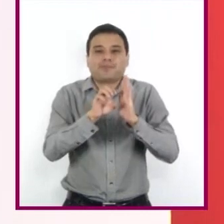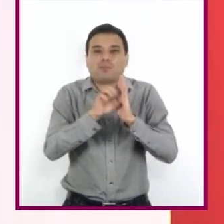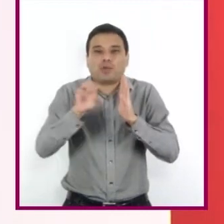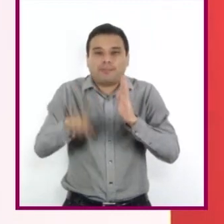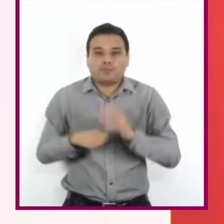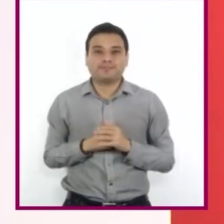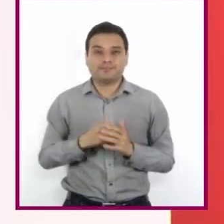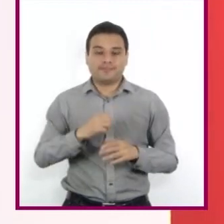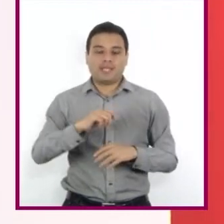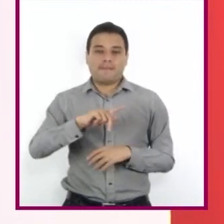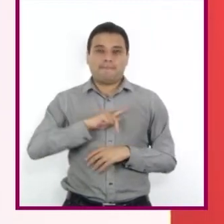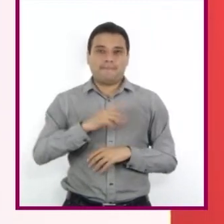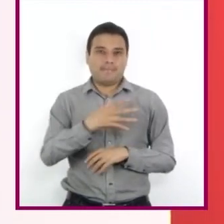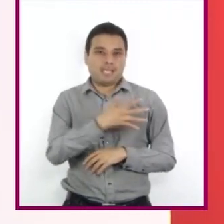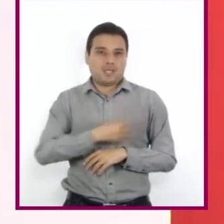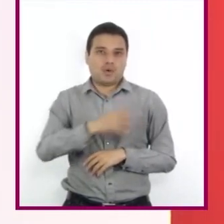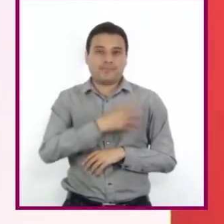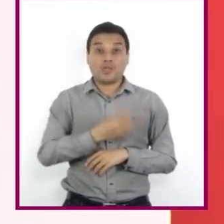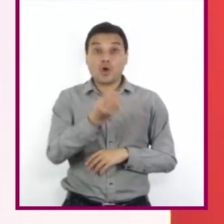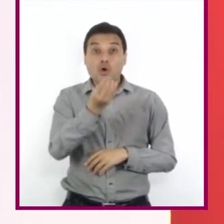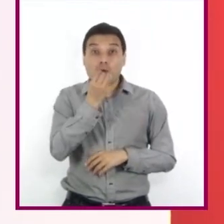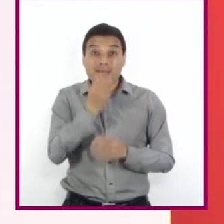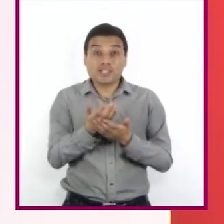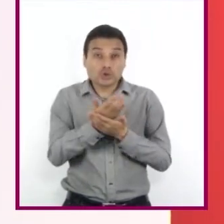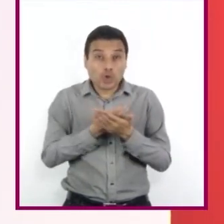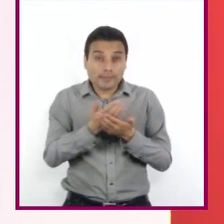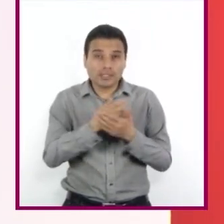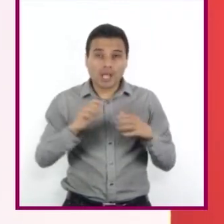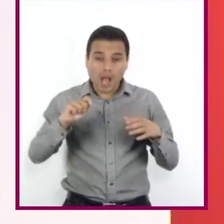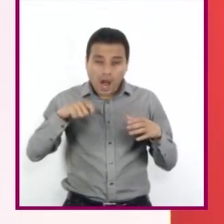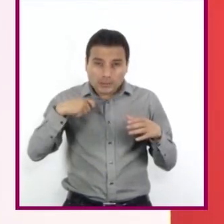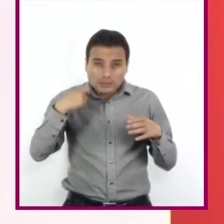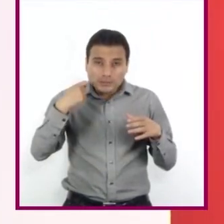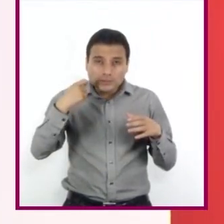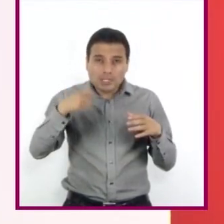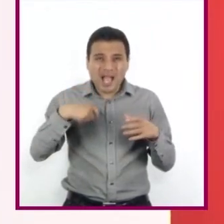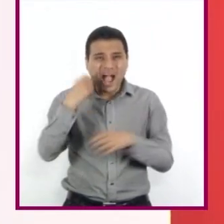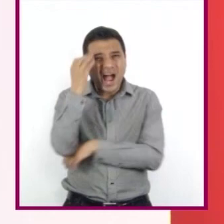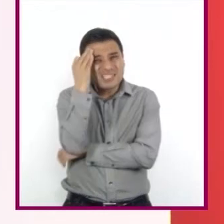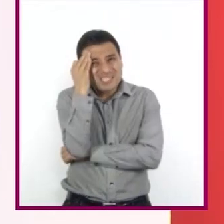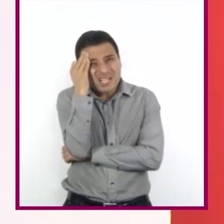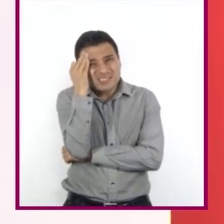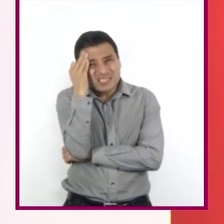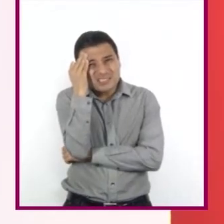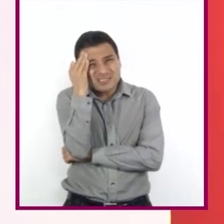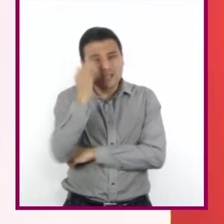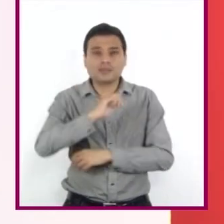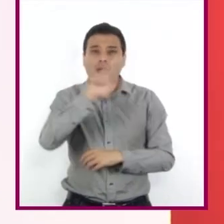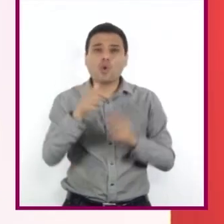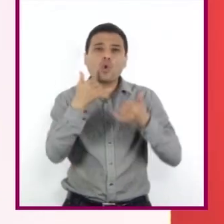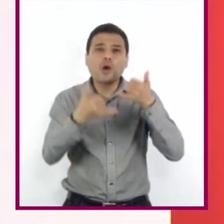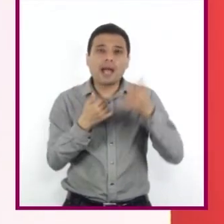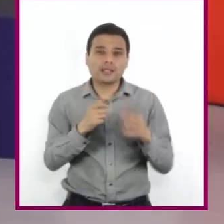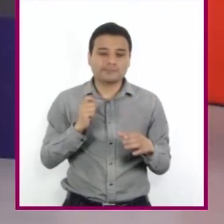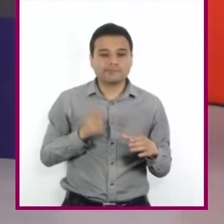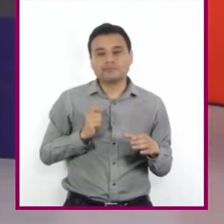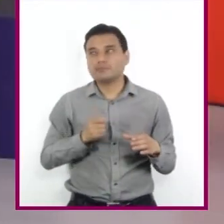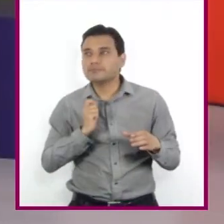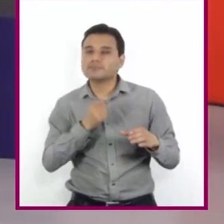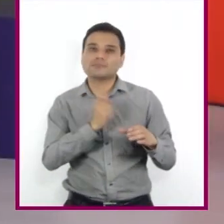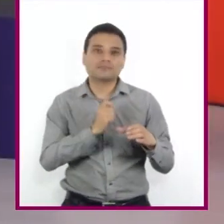cuando mi hijo come sopa, se tarda las horas y termina jugando con las cucharas como si estuviera en una orquesta.